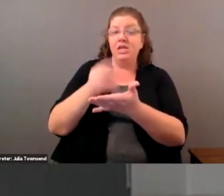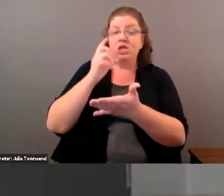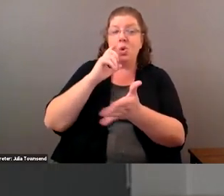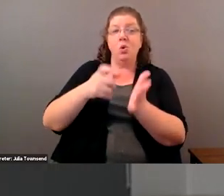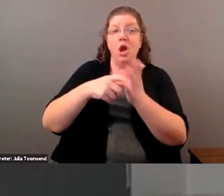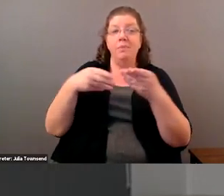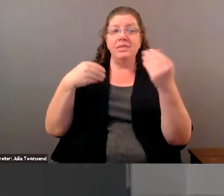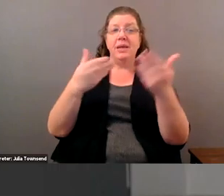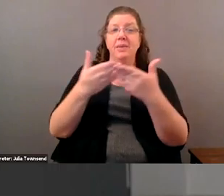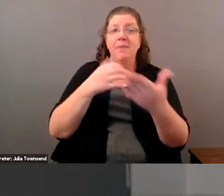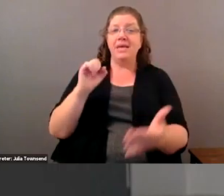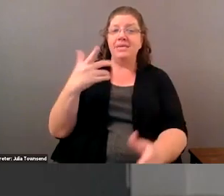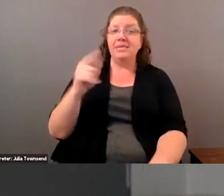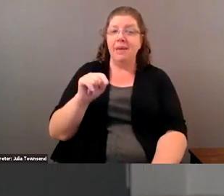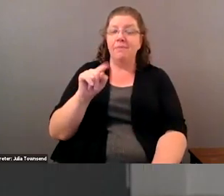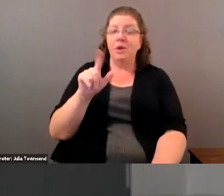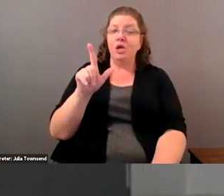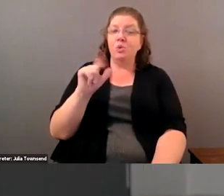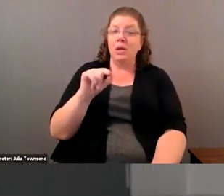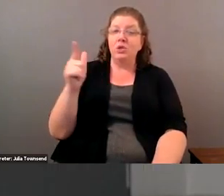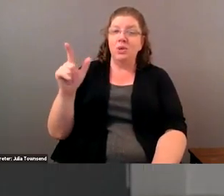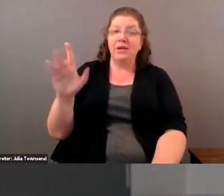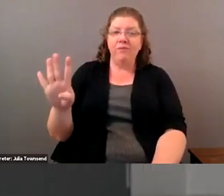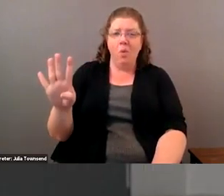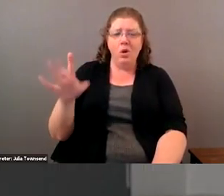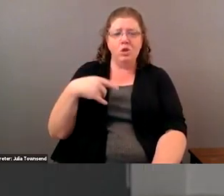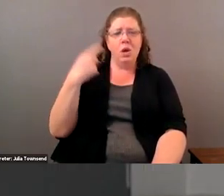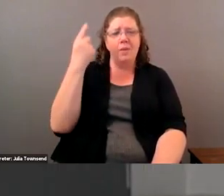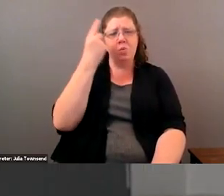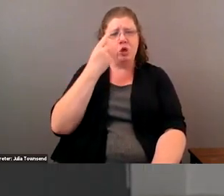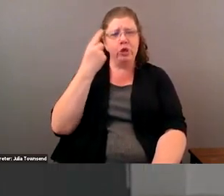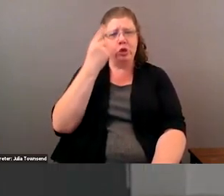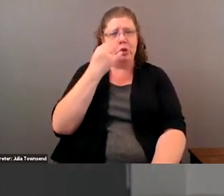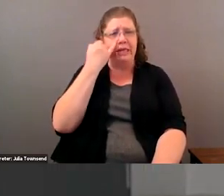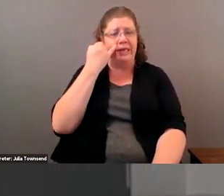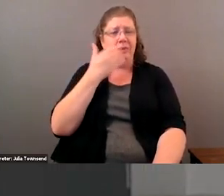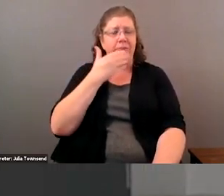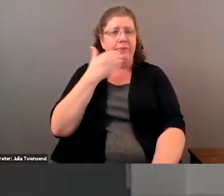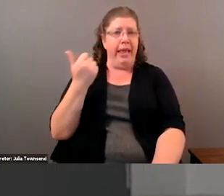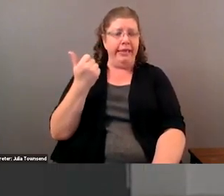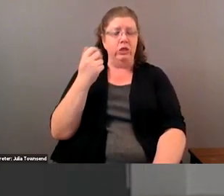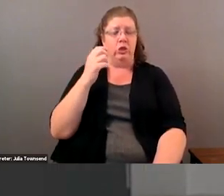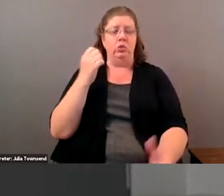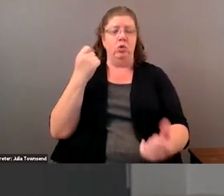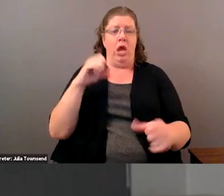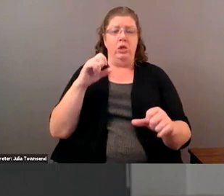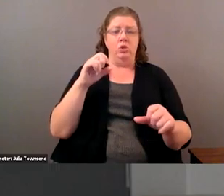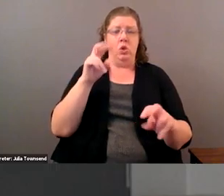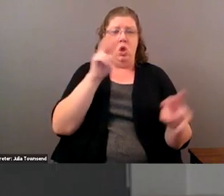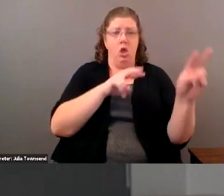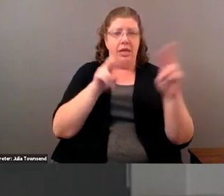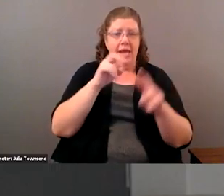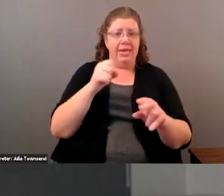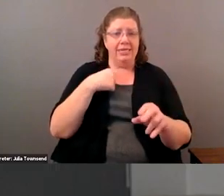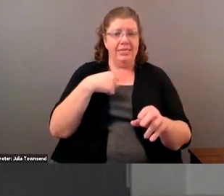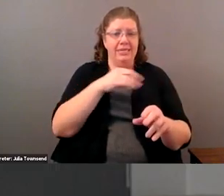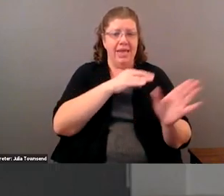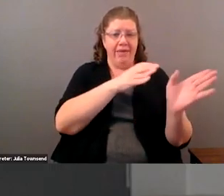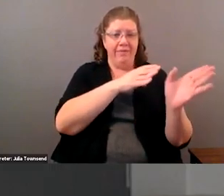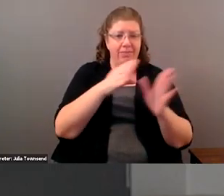los fondos de financiamiento son los dineros de 'star trip' que se requiere que gastemos para septiembre del 2024 y me